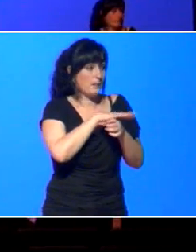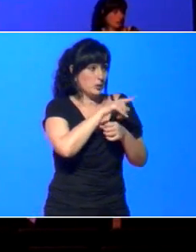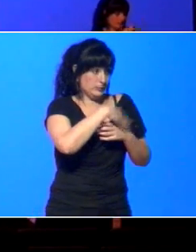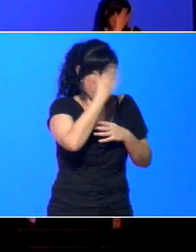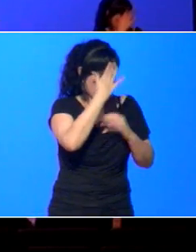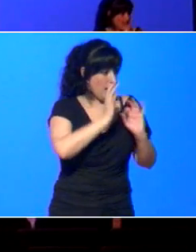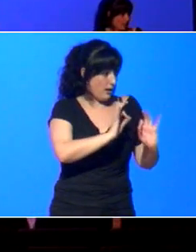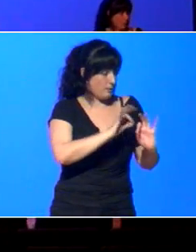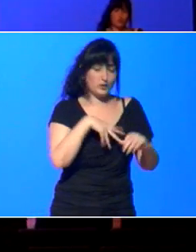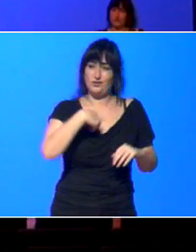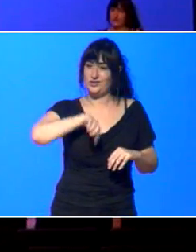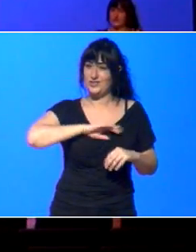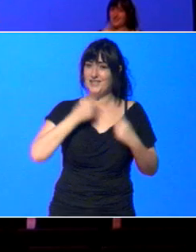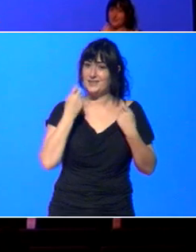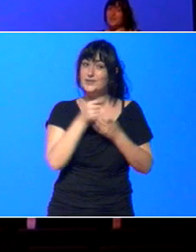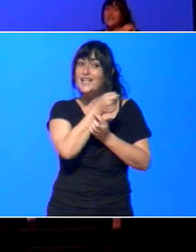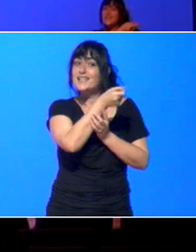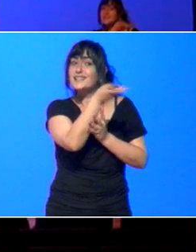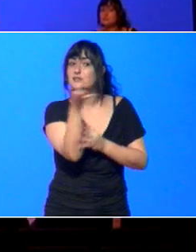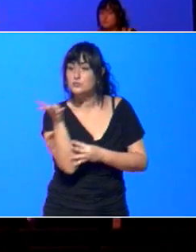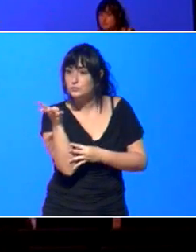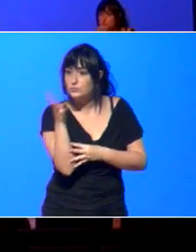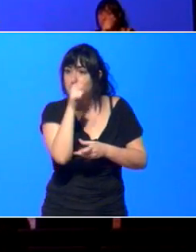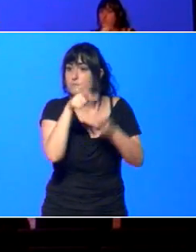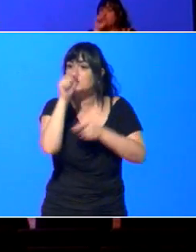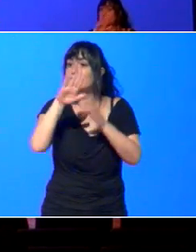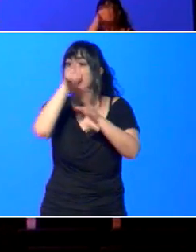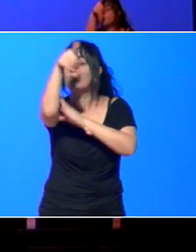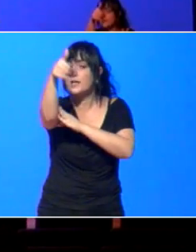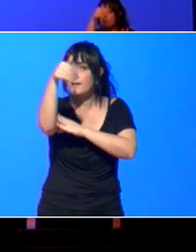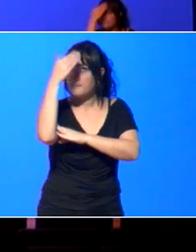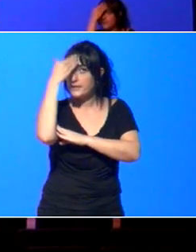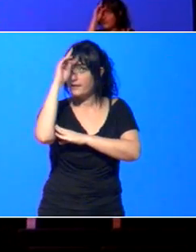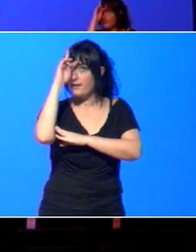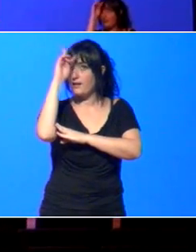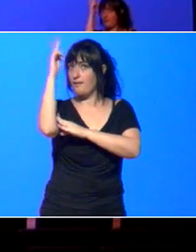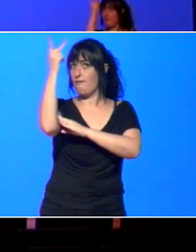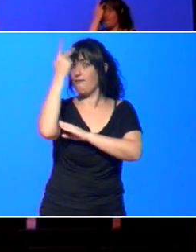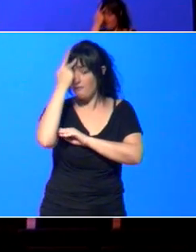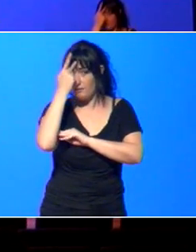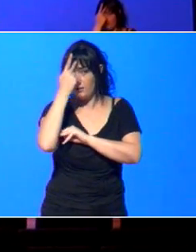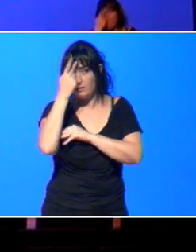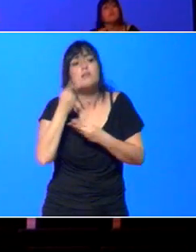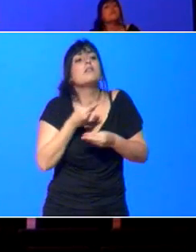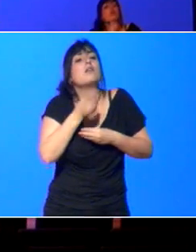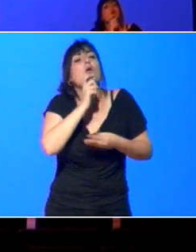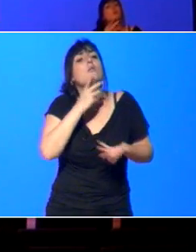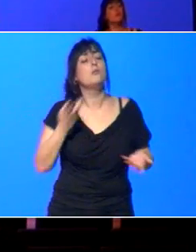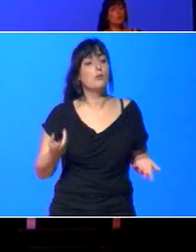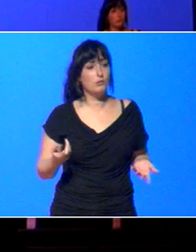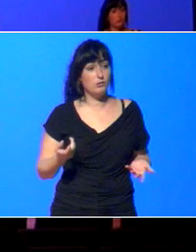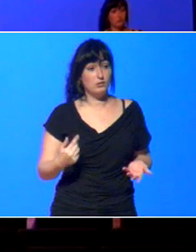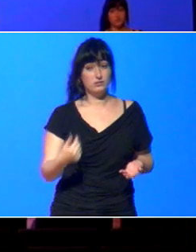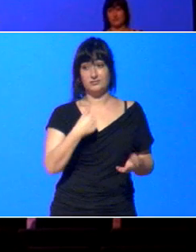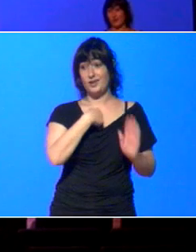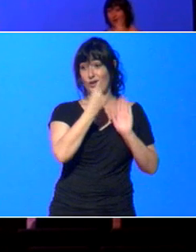Pero necesitamos que el resto, los de fuera, cambien esa mentalidad. ¿Cómo hacer eso? Yo no tengo la clave y no lo